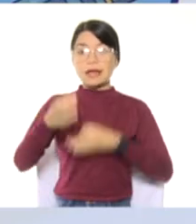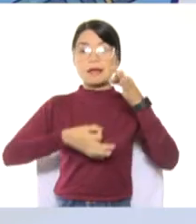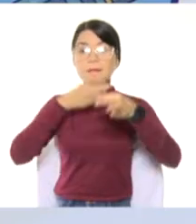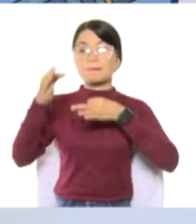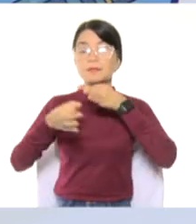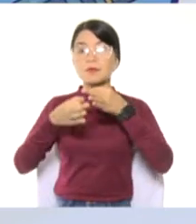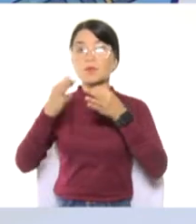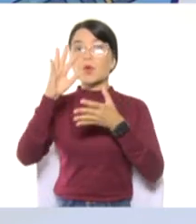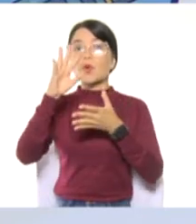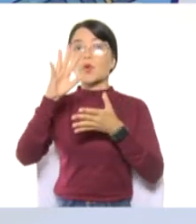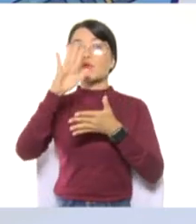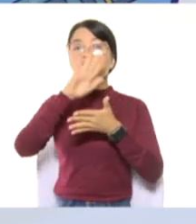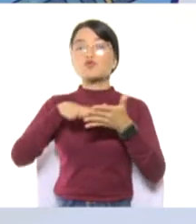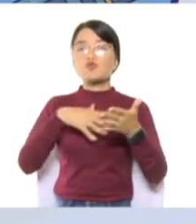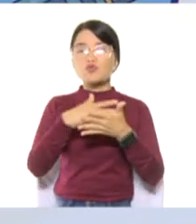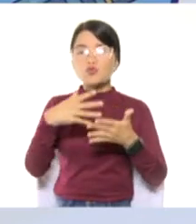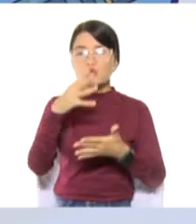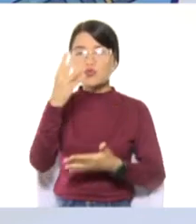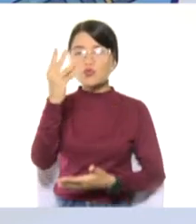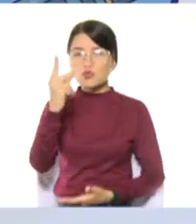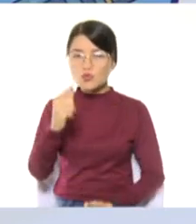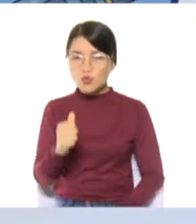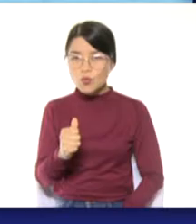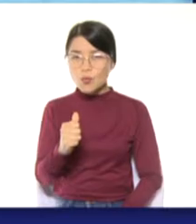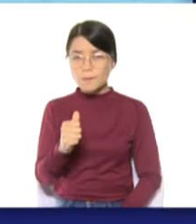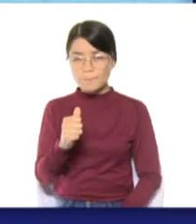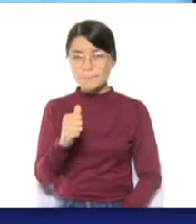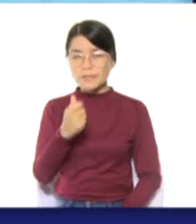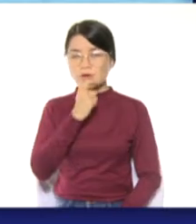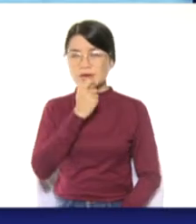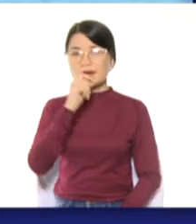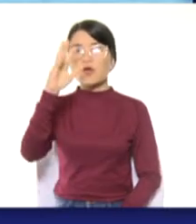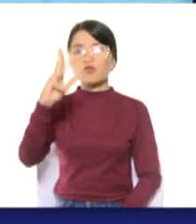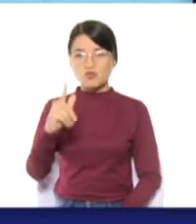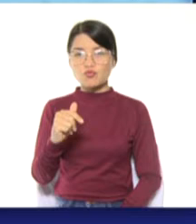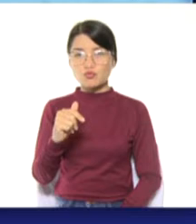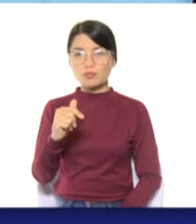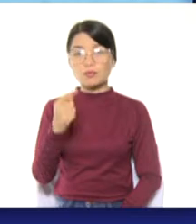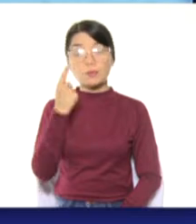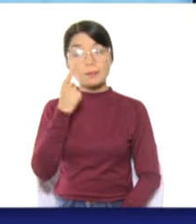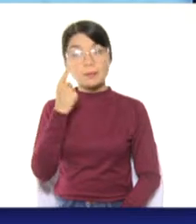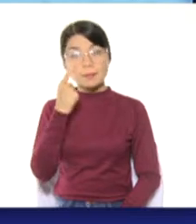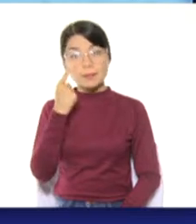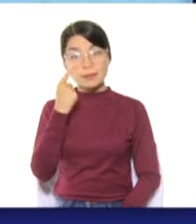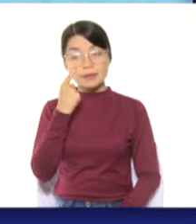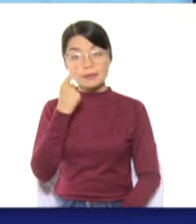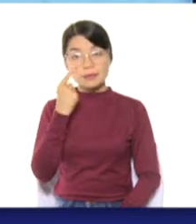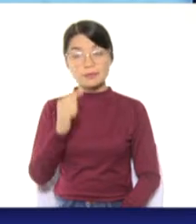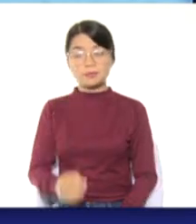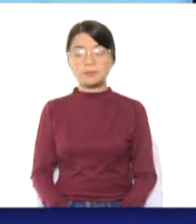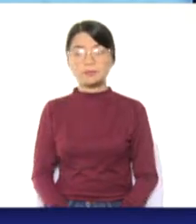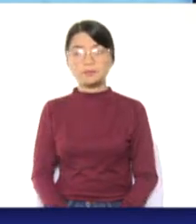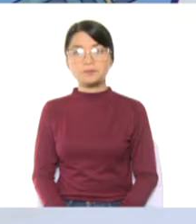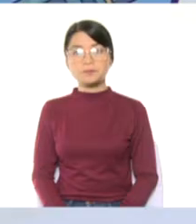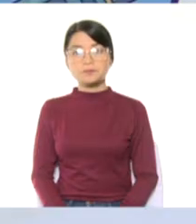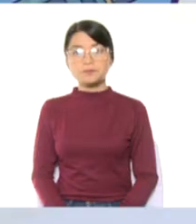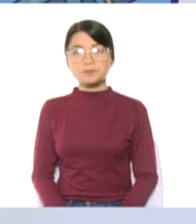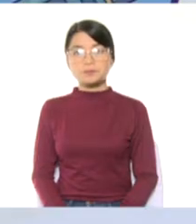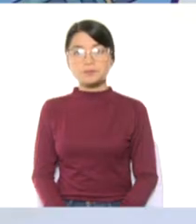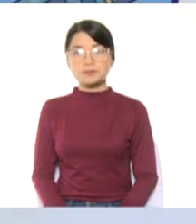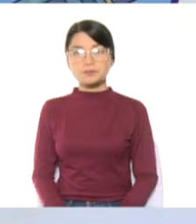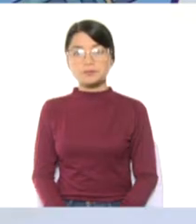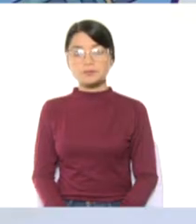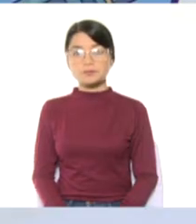y les dije que ¿por qué? Bueno, simple y llanamente, como dice nuestro amigo Turtle en esta siguiente diapositiva, dice it's time. Vamos a hablar